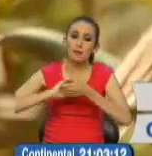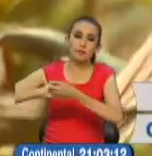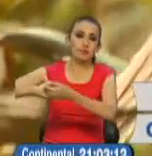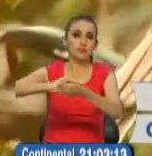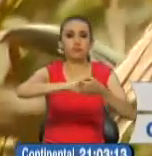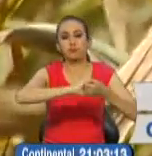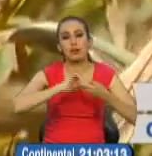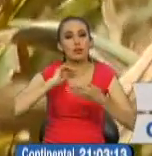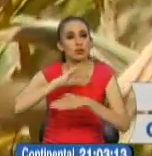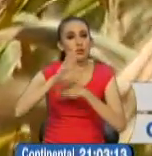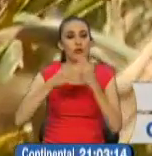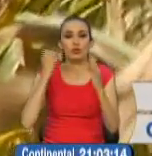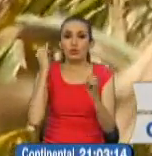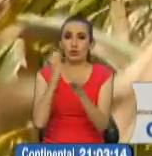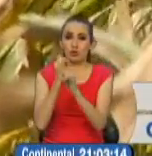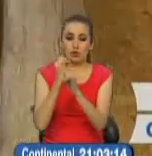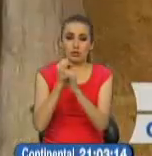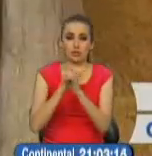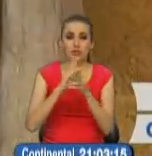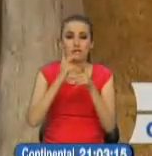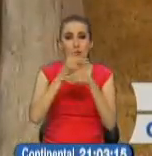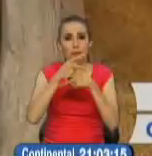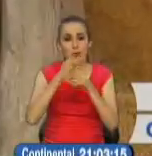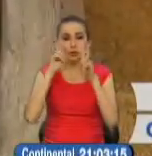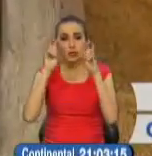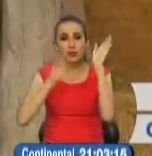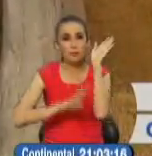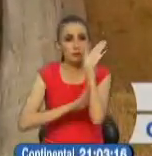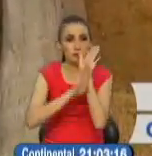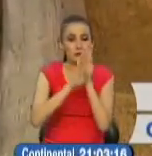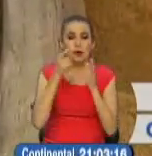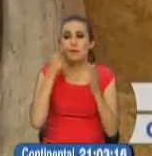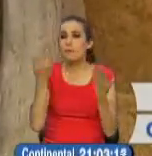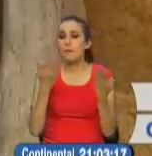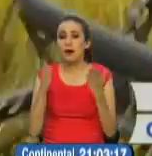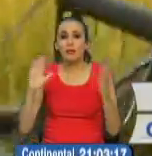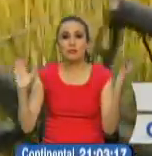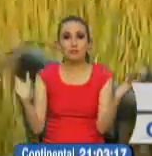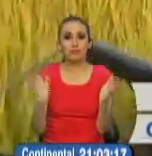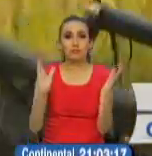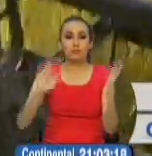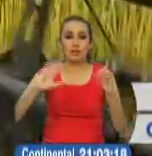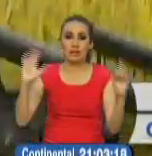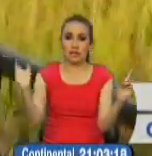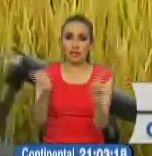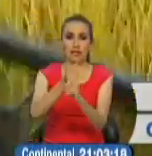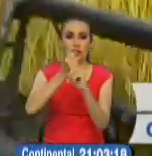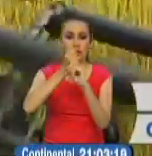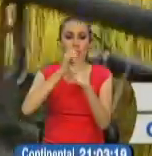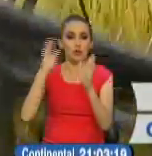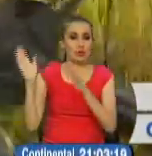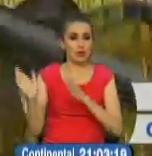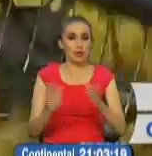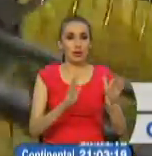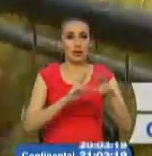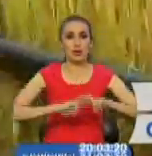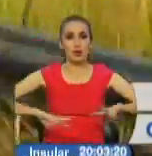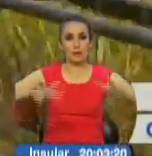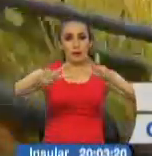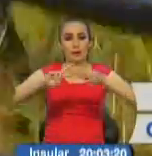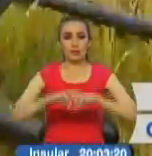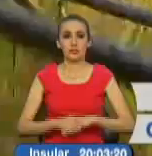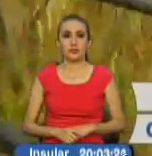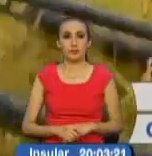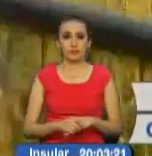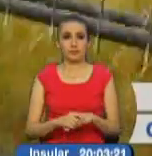sectores involucrados con la productividad y el desarrollo para generar prosperidad y avanzar en la cadena de valores.